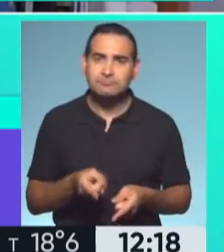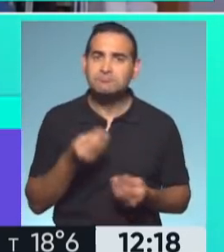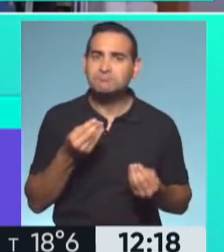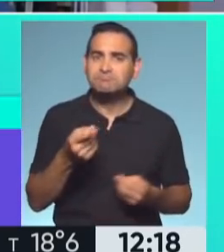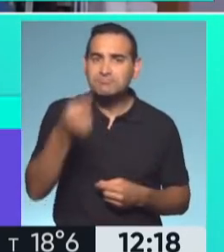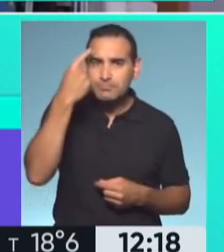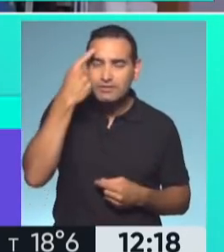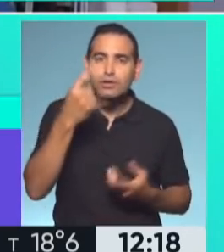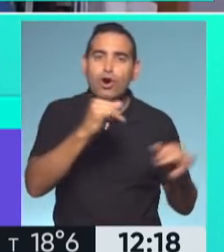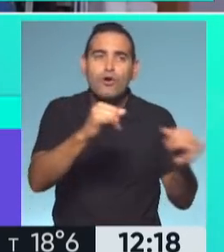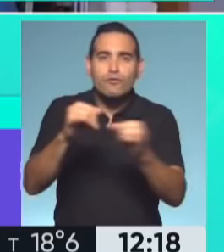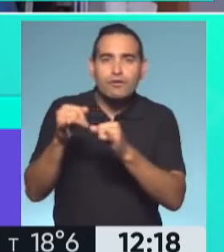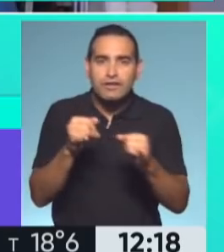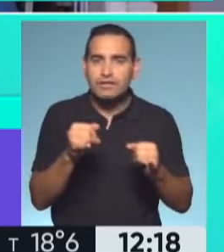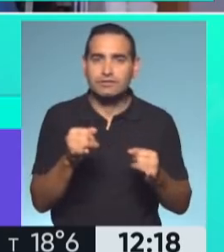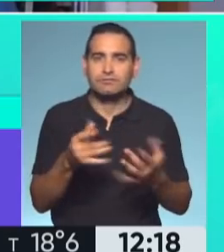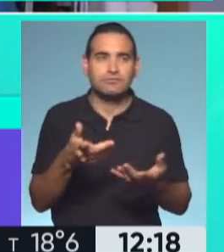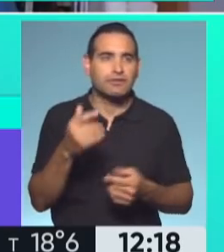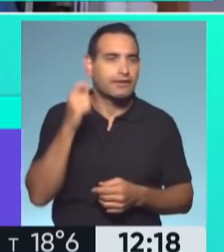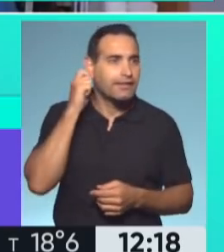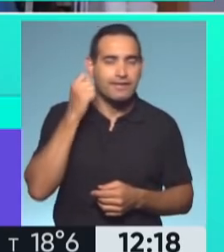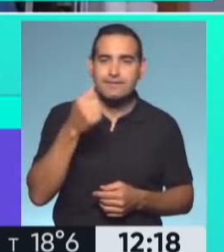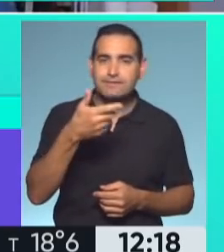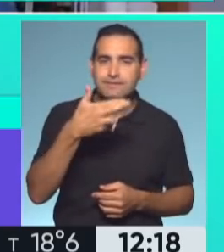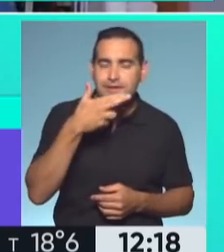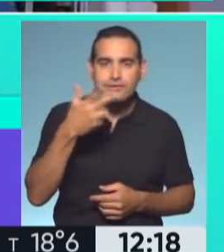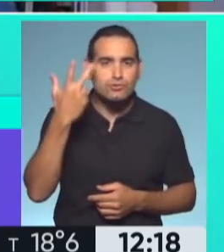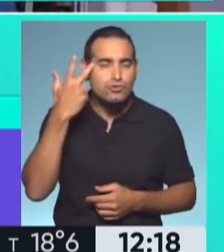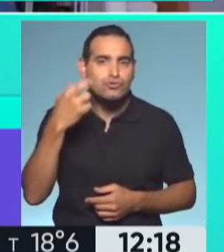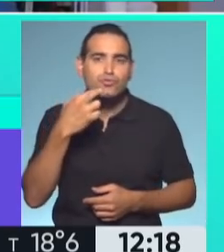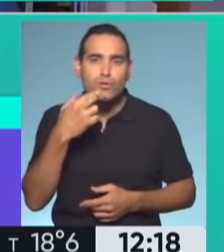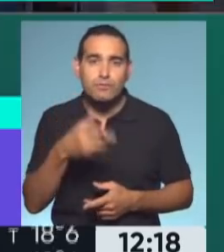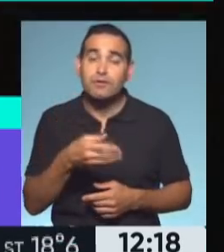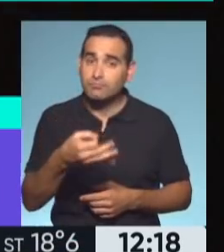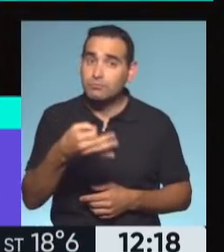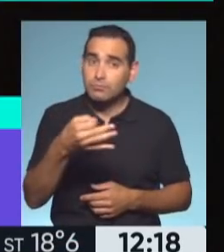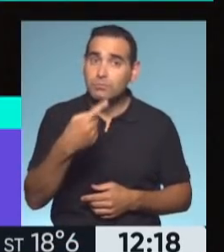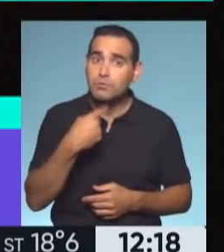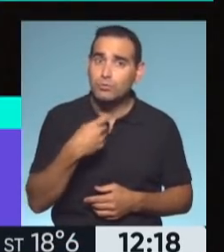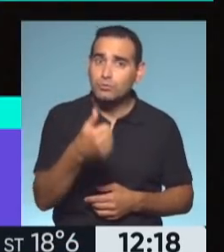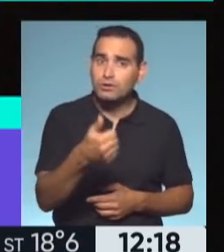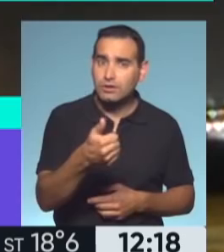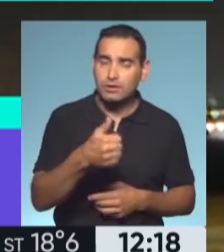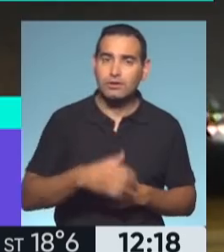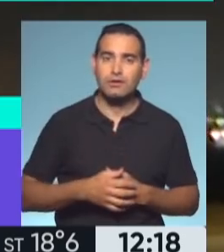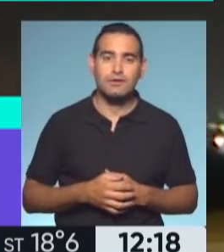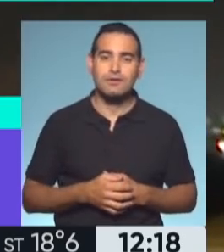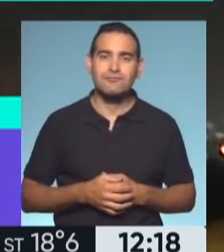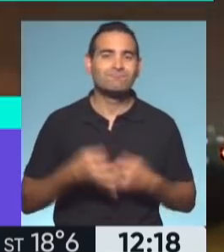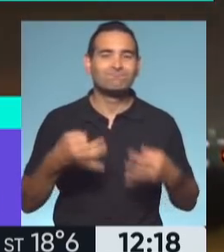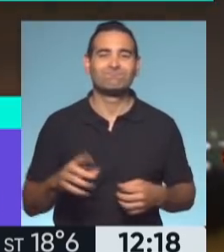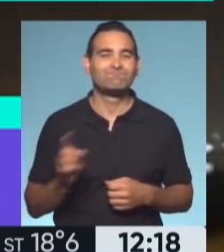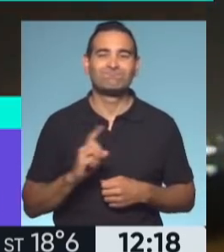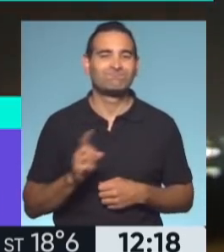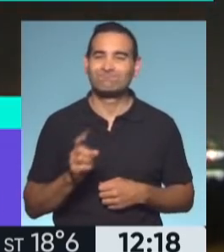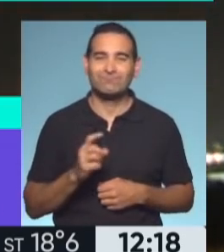tiene el adolescente hoy, 17, 18, 19 años? Buena pregunta. No es buena, no es